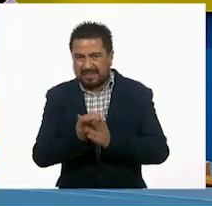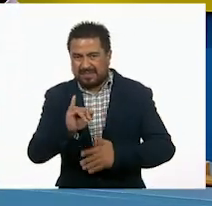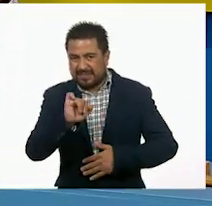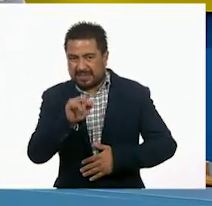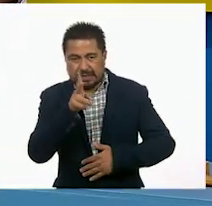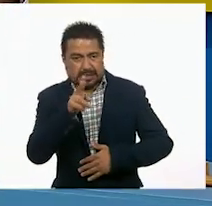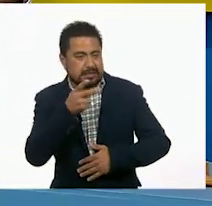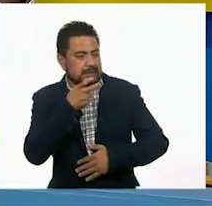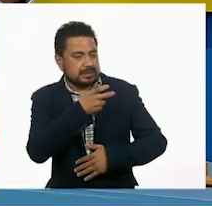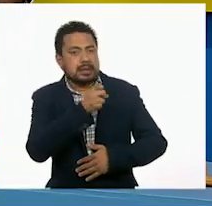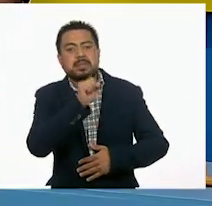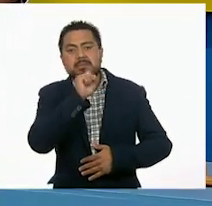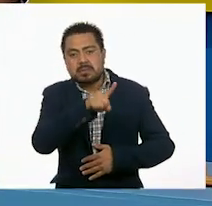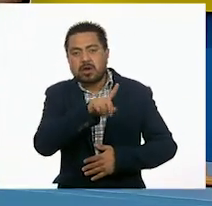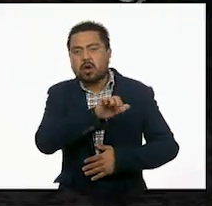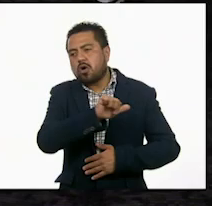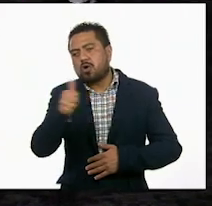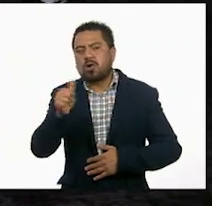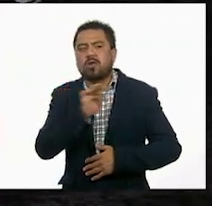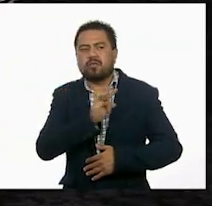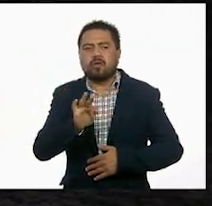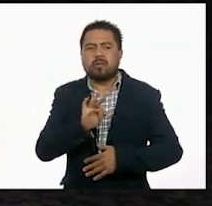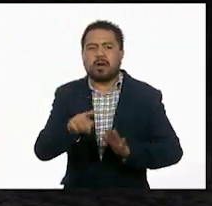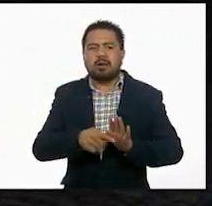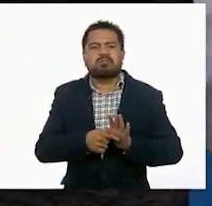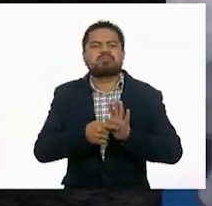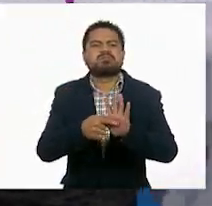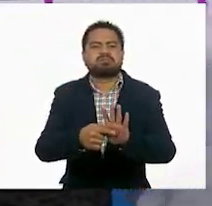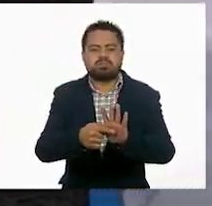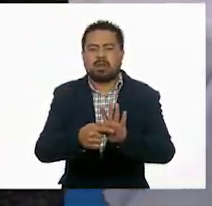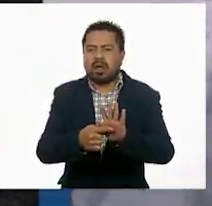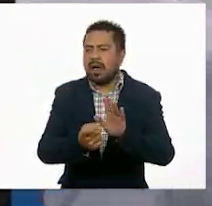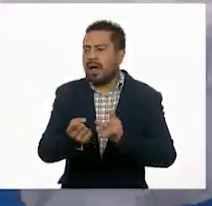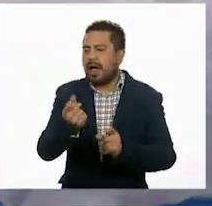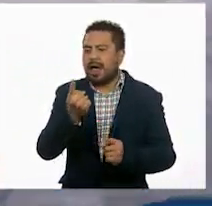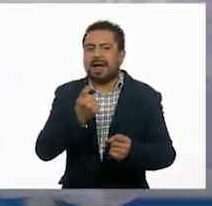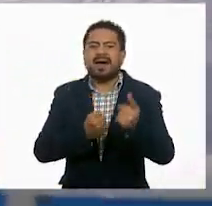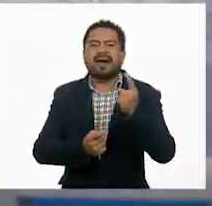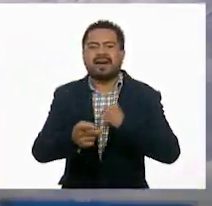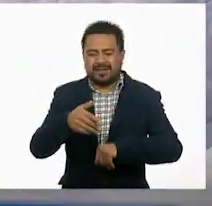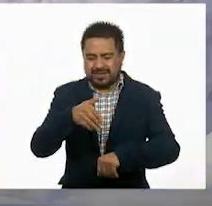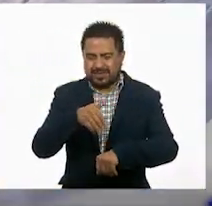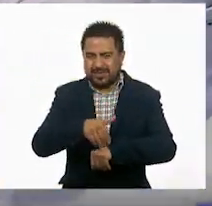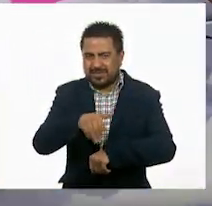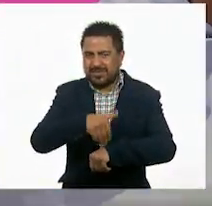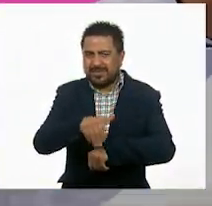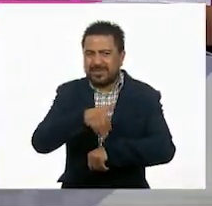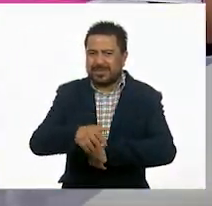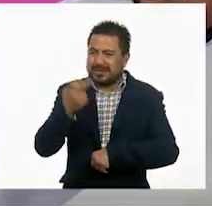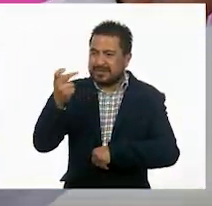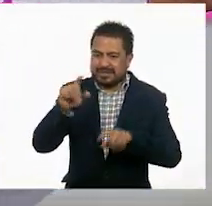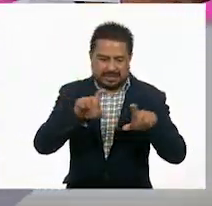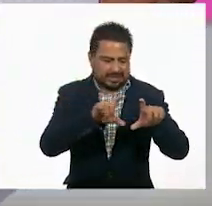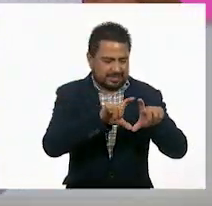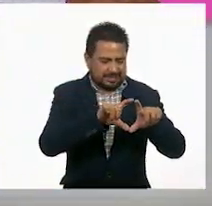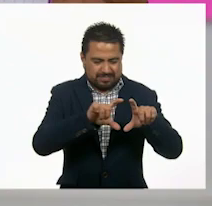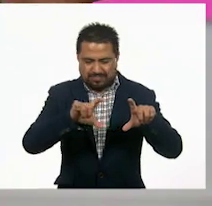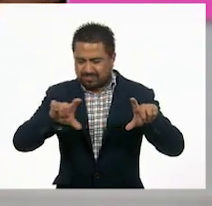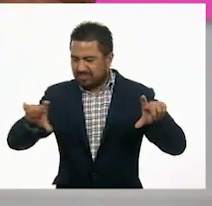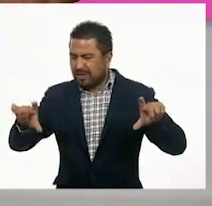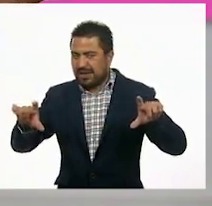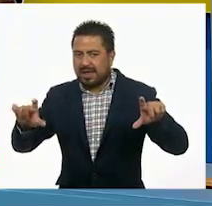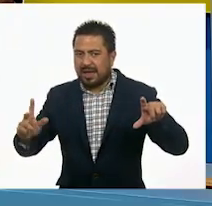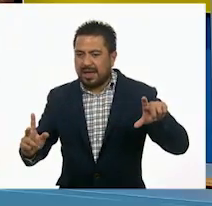Y aquí también sería otra forma de representar algunos números en esta línea o en esta recta,